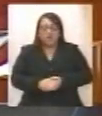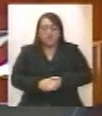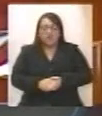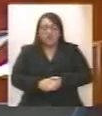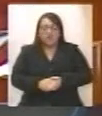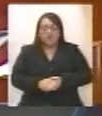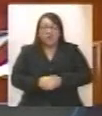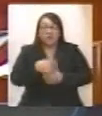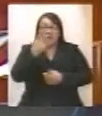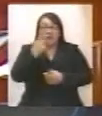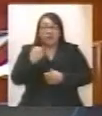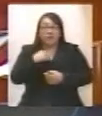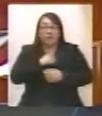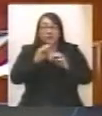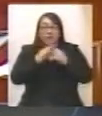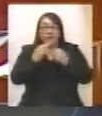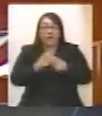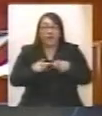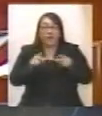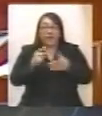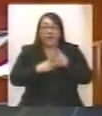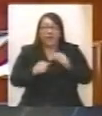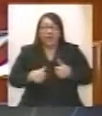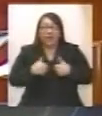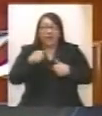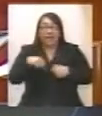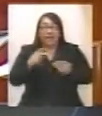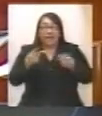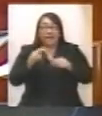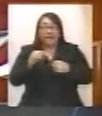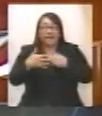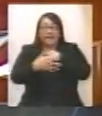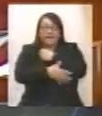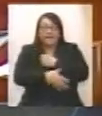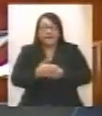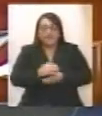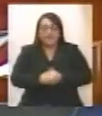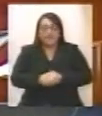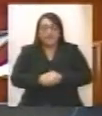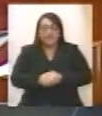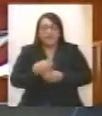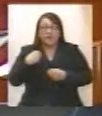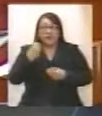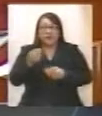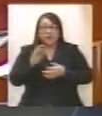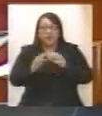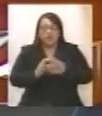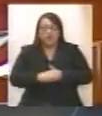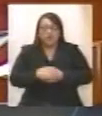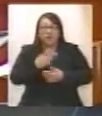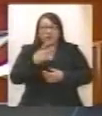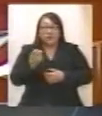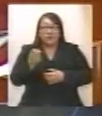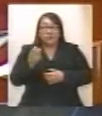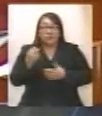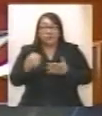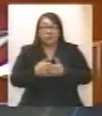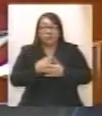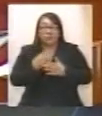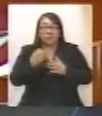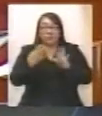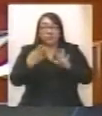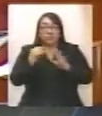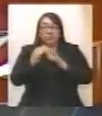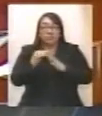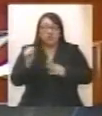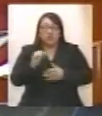Para nuestras familias de las zonas rurales que viven en extrema pobreza, hemos destinado un presupuesto de 209 millones